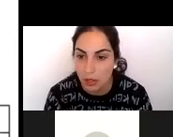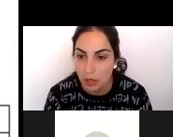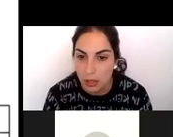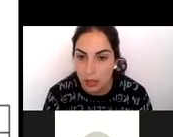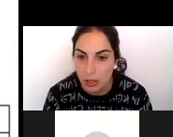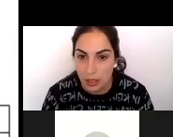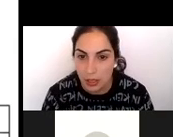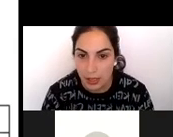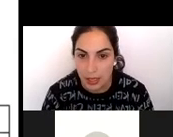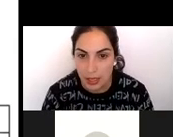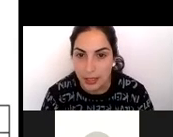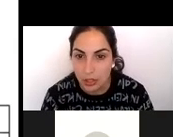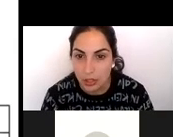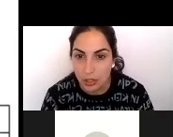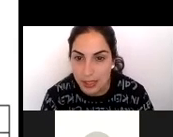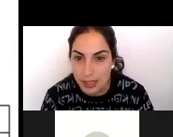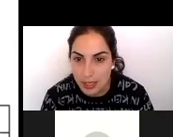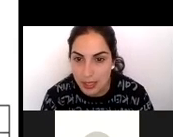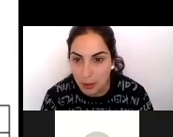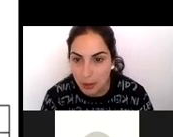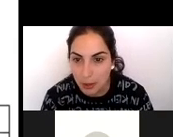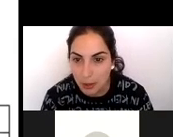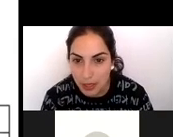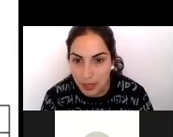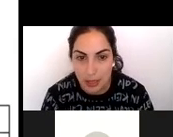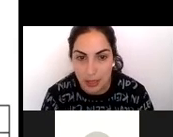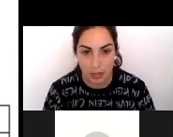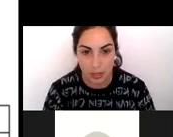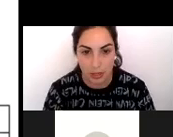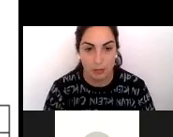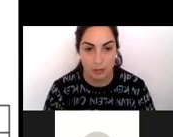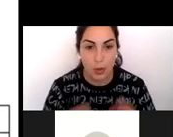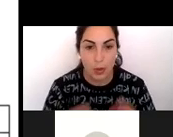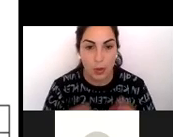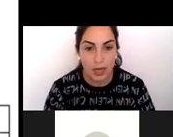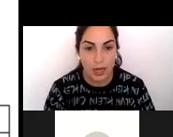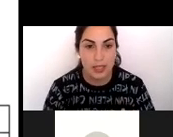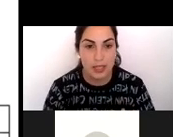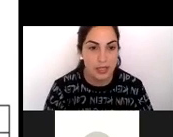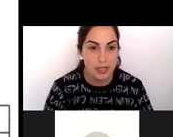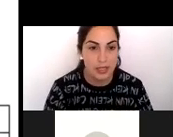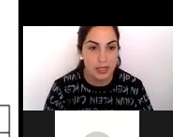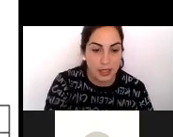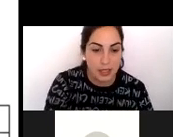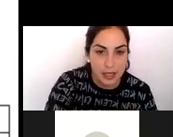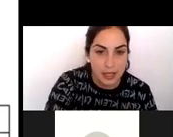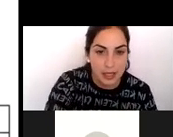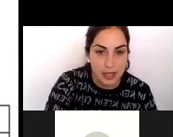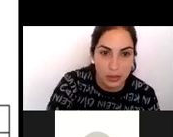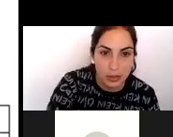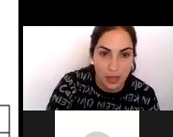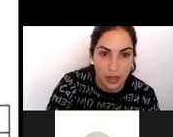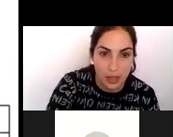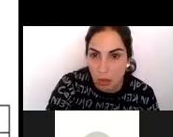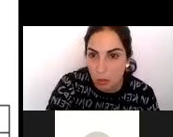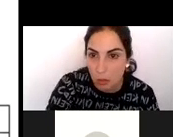Primero, dice ahí, ¿qué noticias están en primera página y por qué? ¿Cuáles son las noticias que se dicen ahí en esa portada?